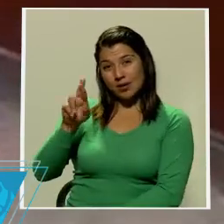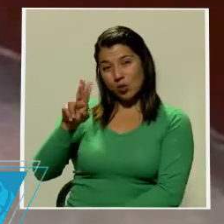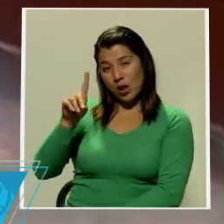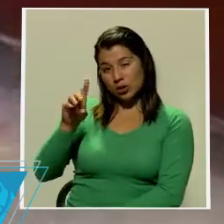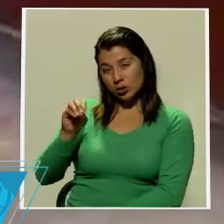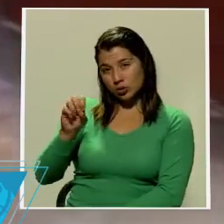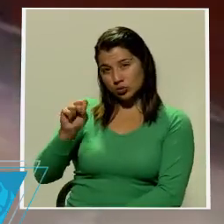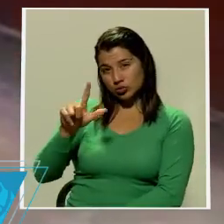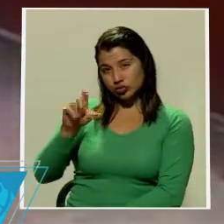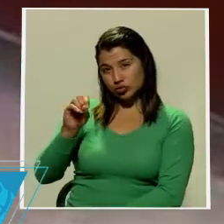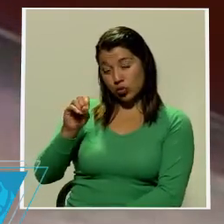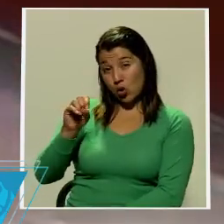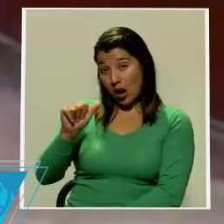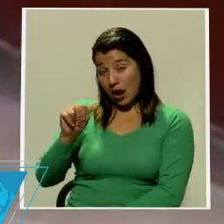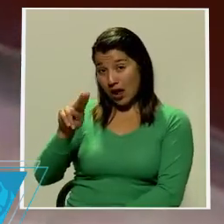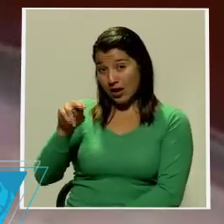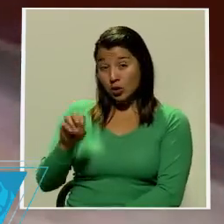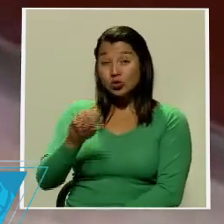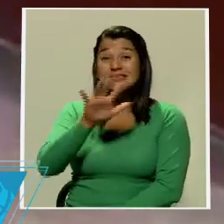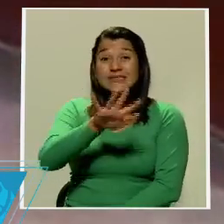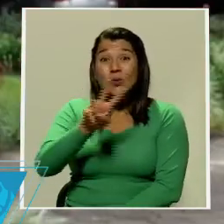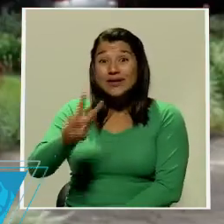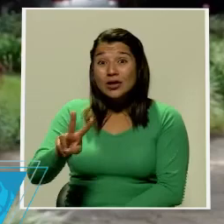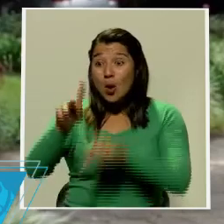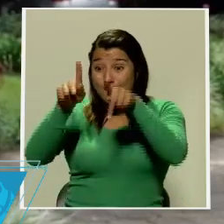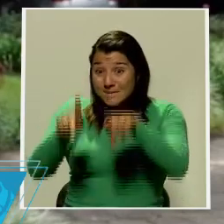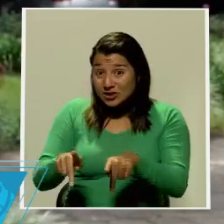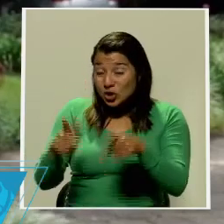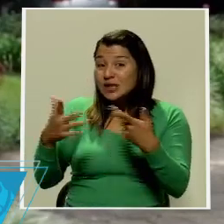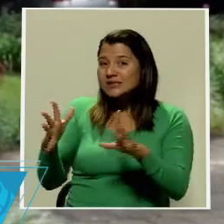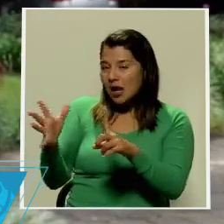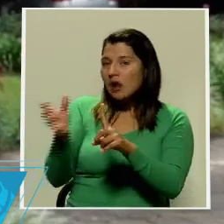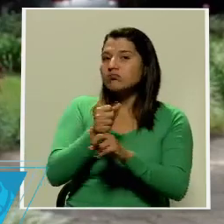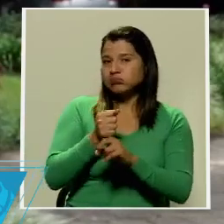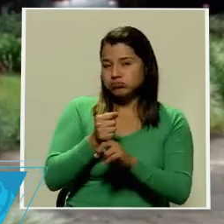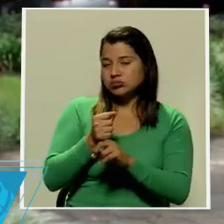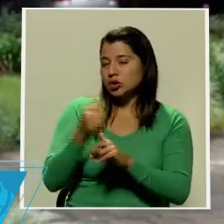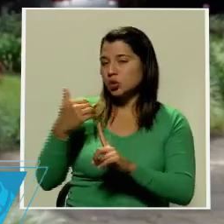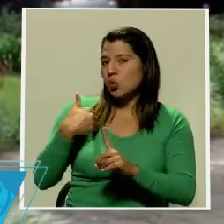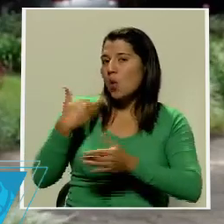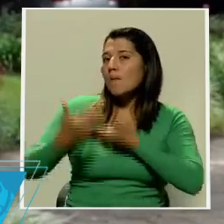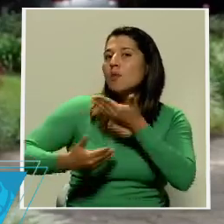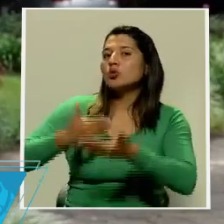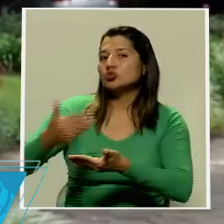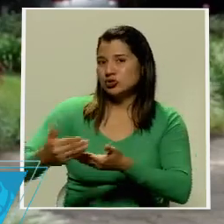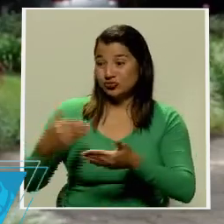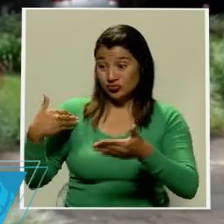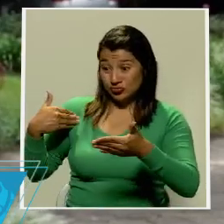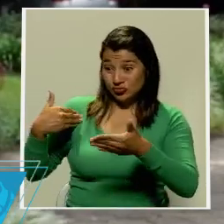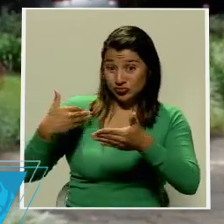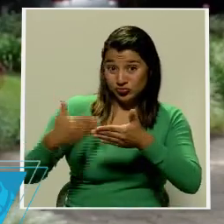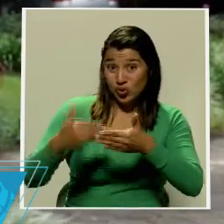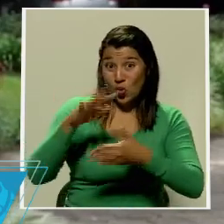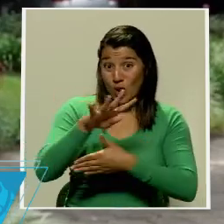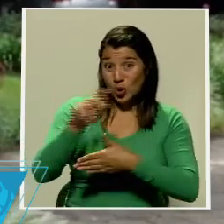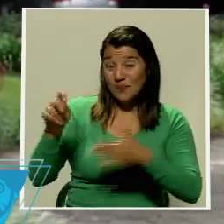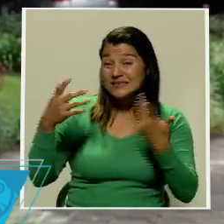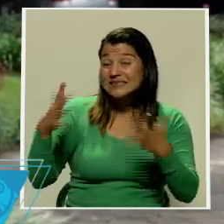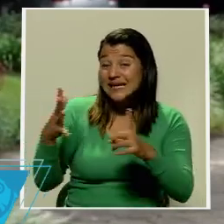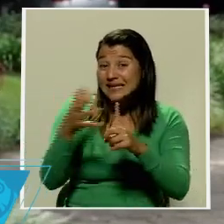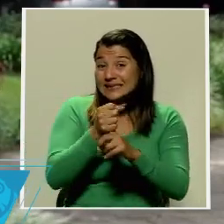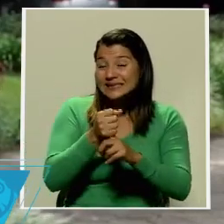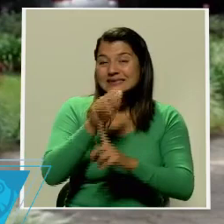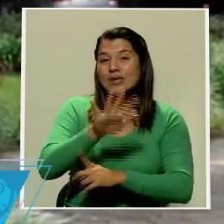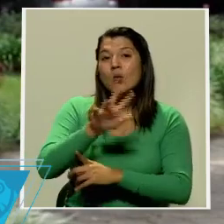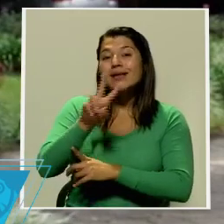acosadores fueron procesados en estos 4 meses. Dentro de ese periodo de tiempo se detuvieron a 52 personas cometiendo esos